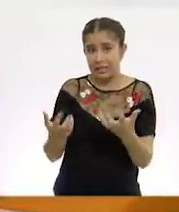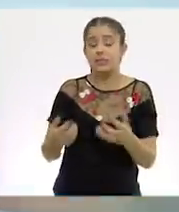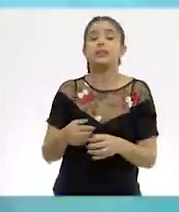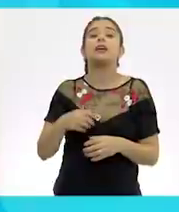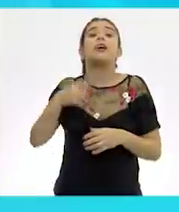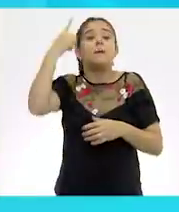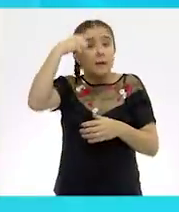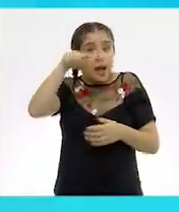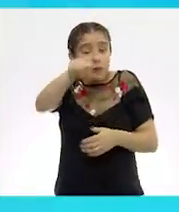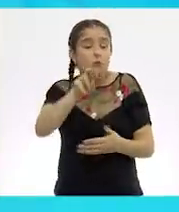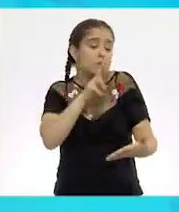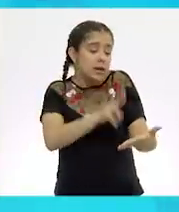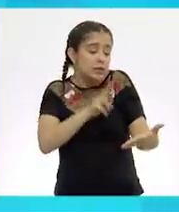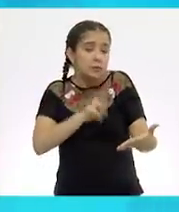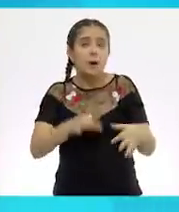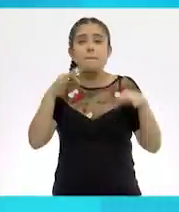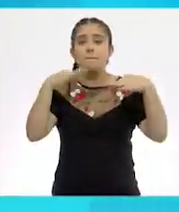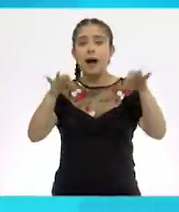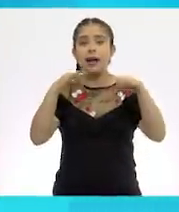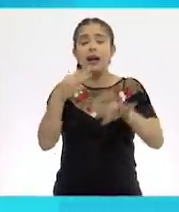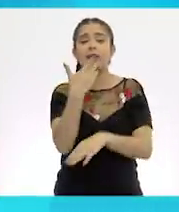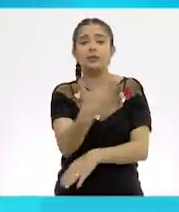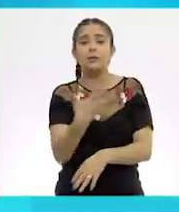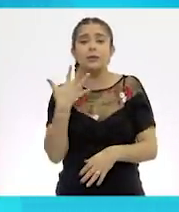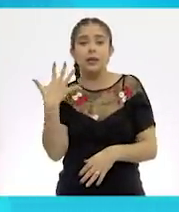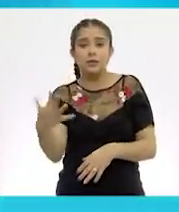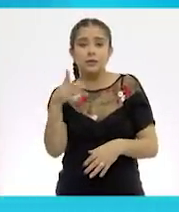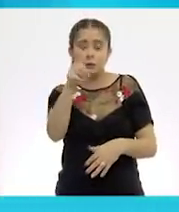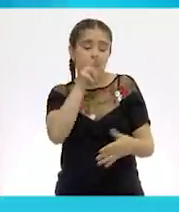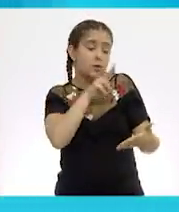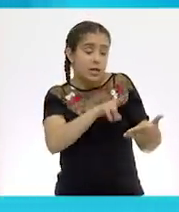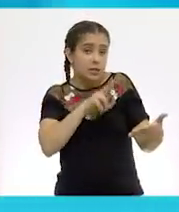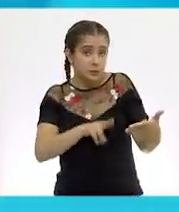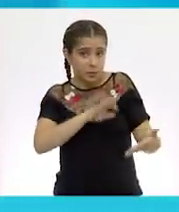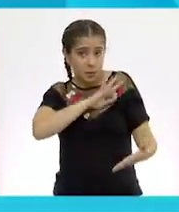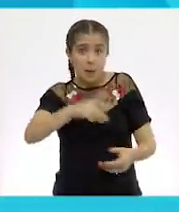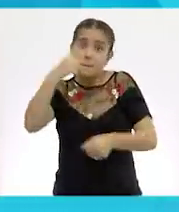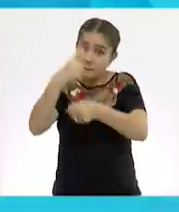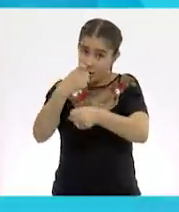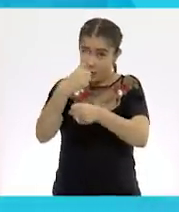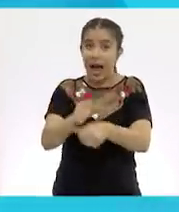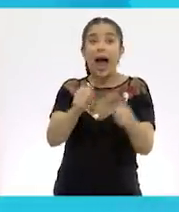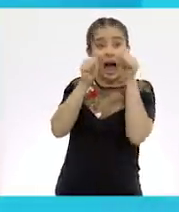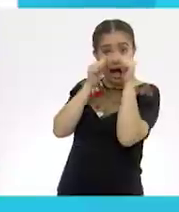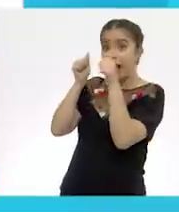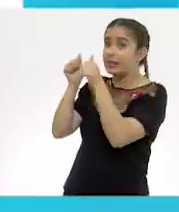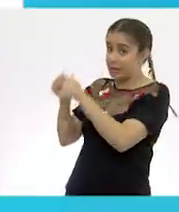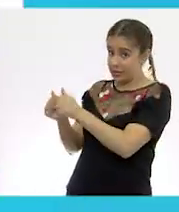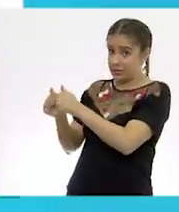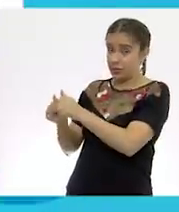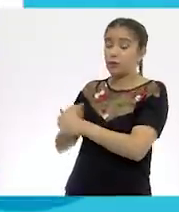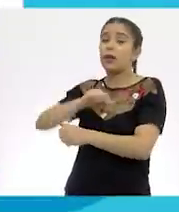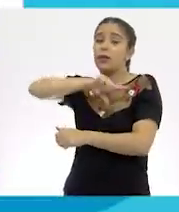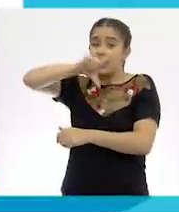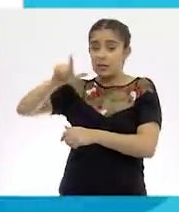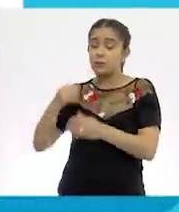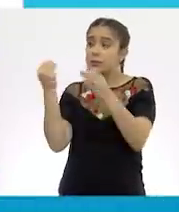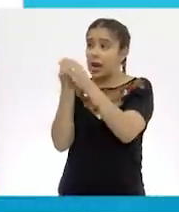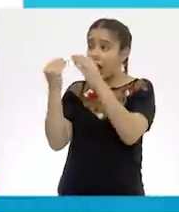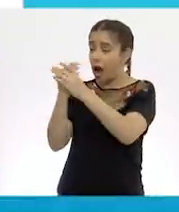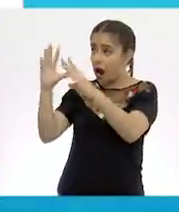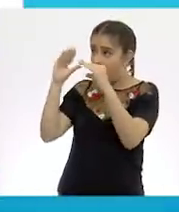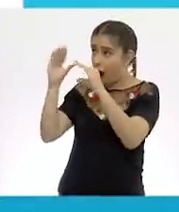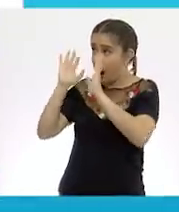página 55 de su libro de texto. Pongan mucha atención porque con ellas van a poder llenar este cuadro que